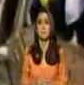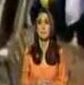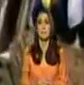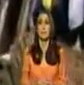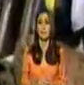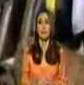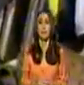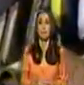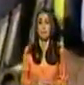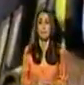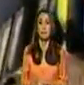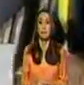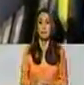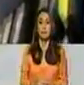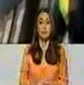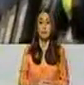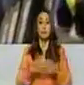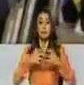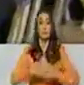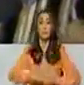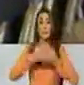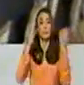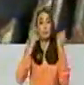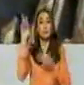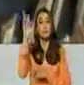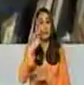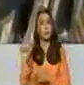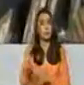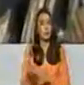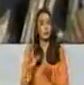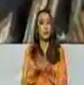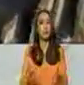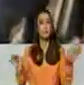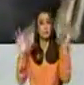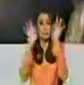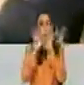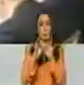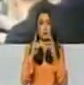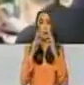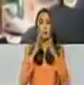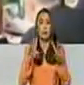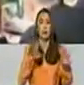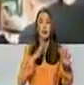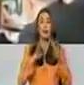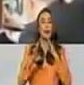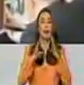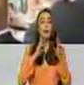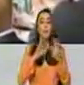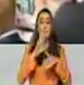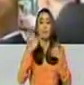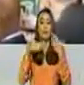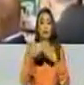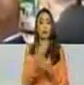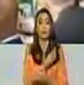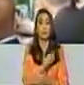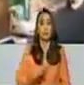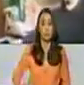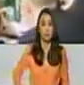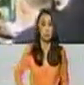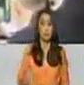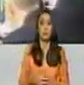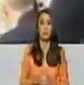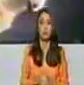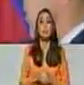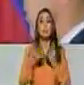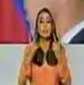La profundización de la crisis en Venezuela fue el tema central de la reunión que mantuvieron líderes latinoamericanos con el presidente de los Estados Unidos, Donald Trump,